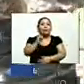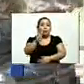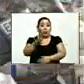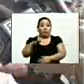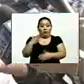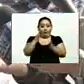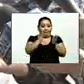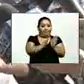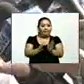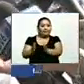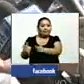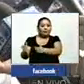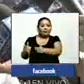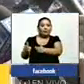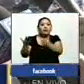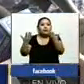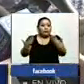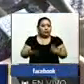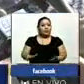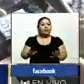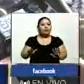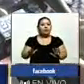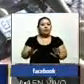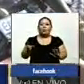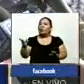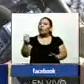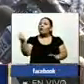hemos planificado, se han presentado